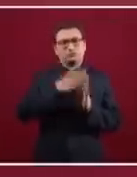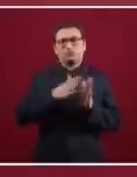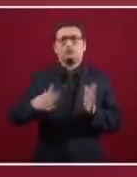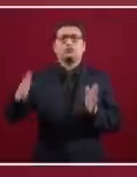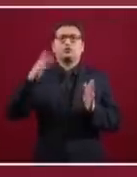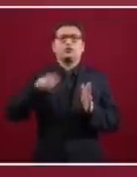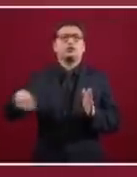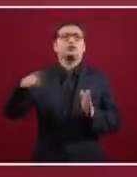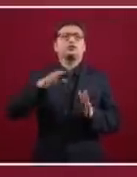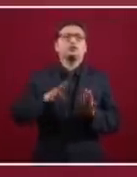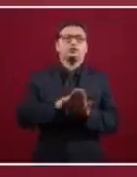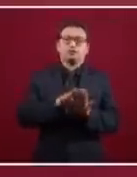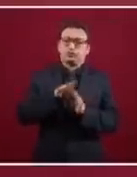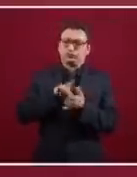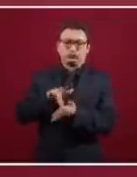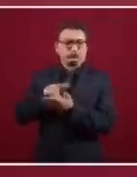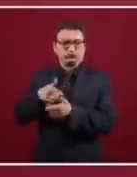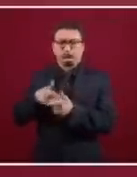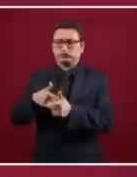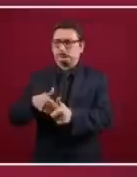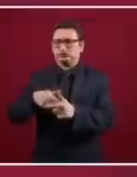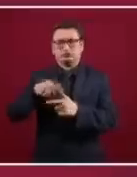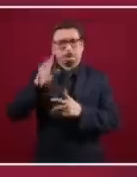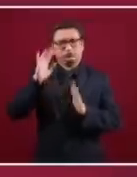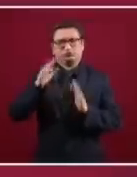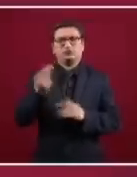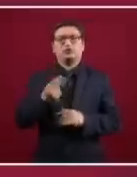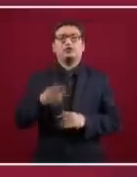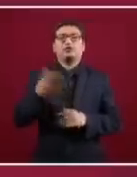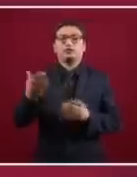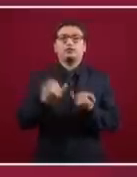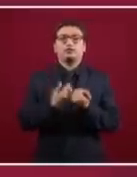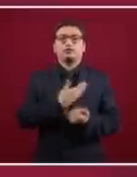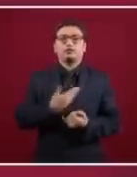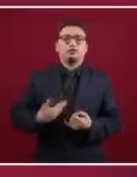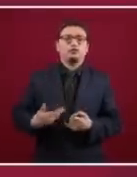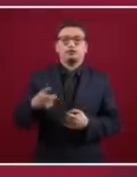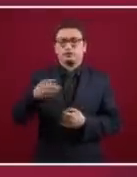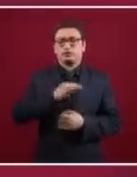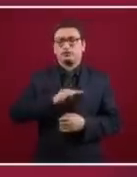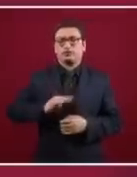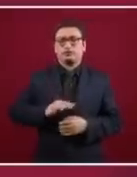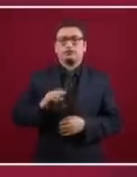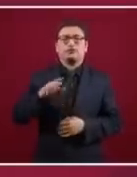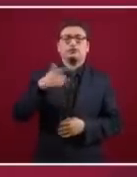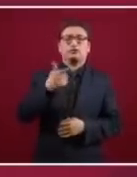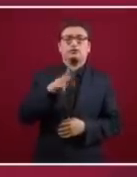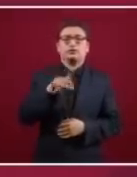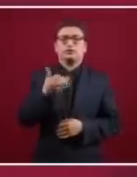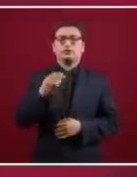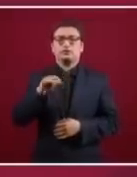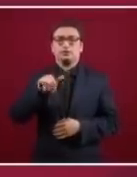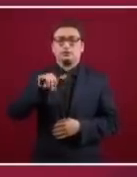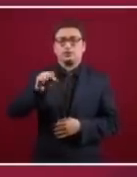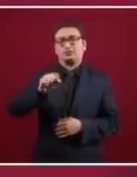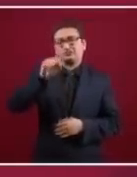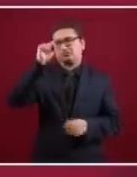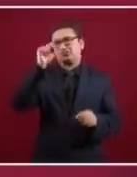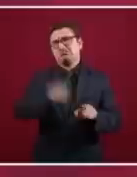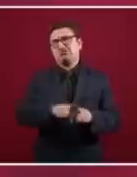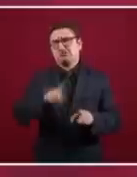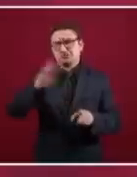sea necesario lo vamos a seguir dando el apoyo con respecto a la presidenta municipal de guaymas a lo mejor se maneja el mismo